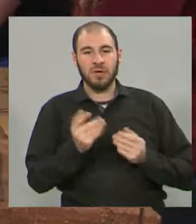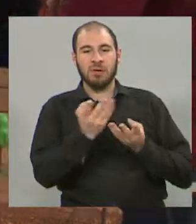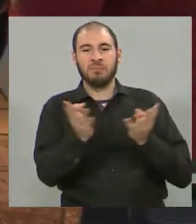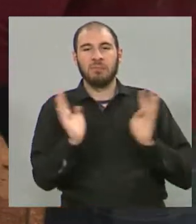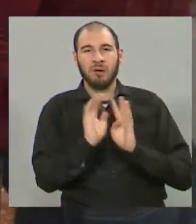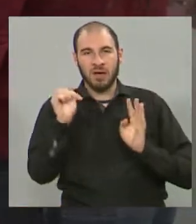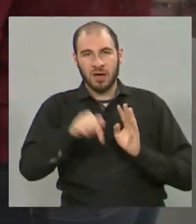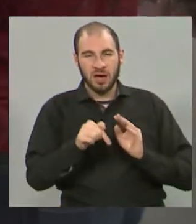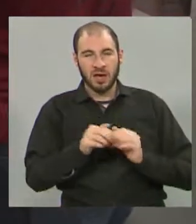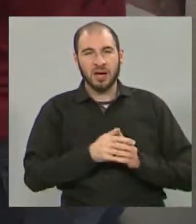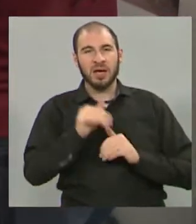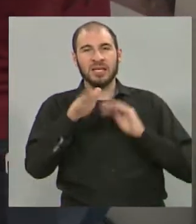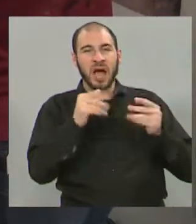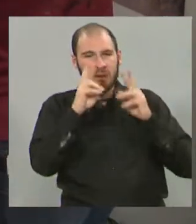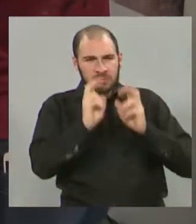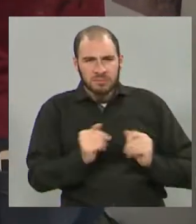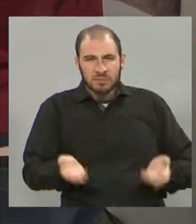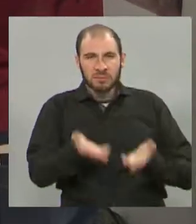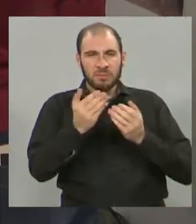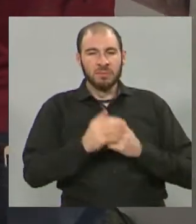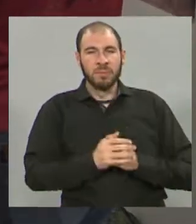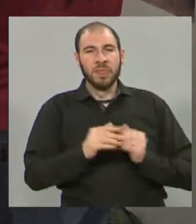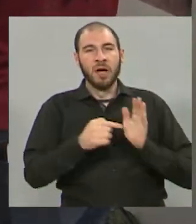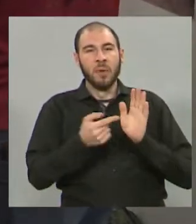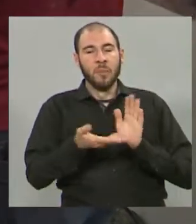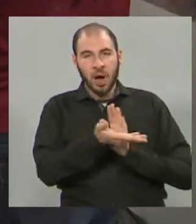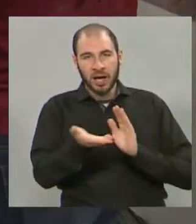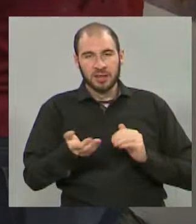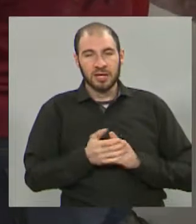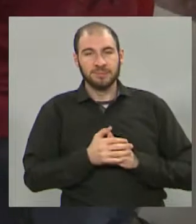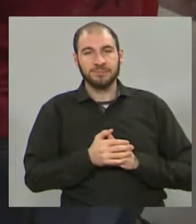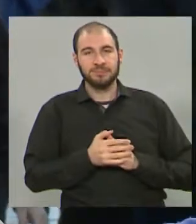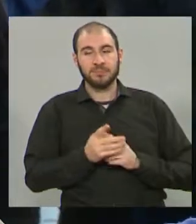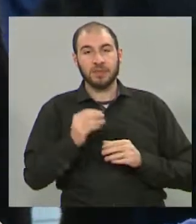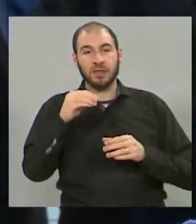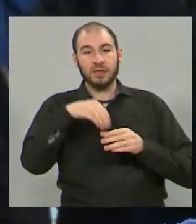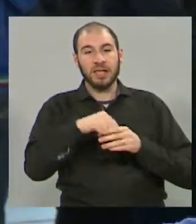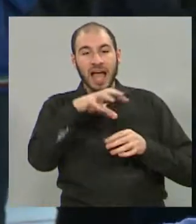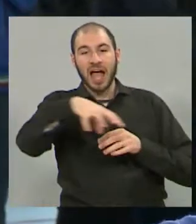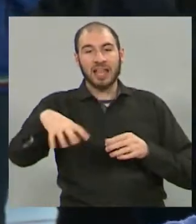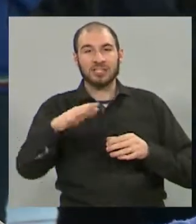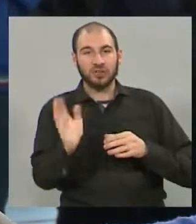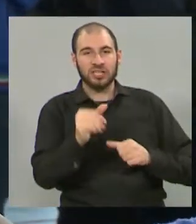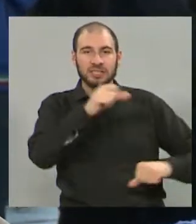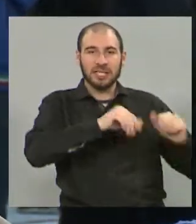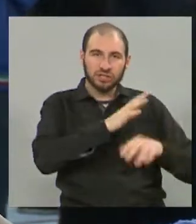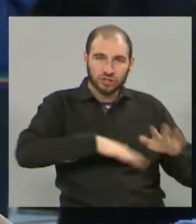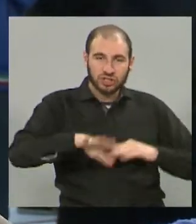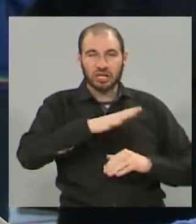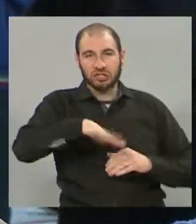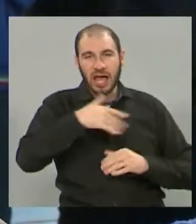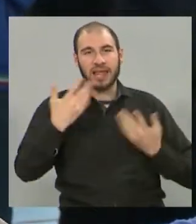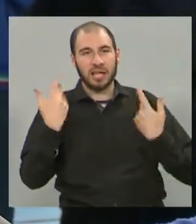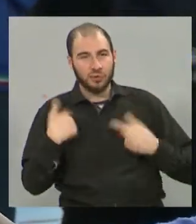espacio que convoca a la investigación la muestra e incluye a todas las áreas ciencias sociales ciencias